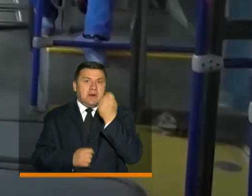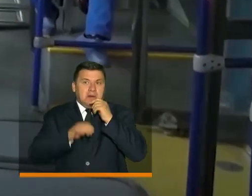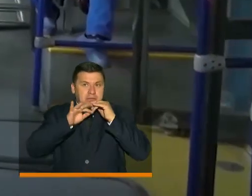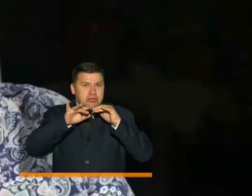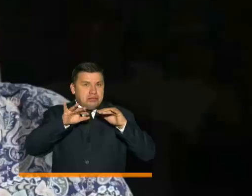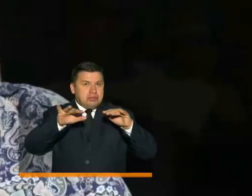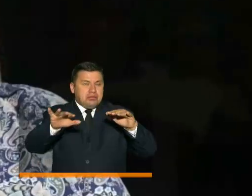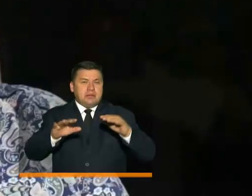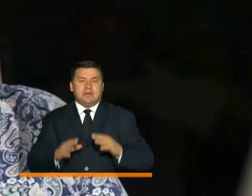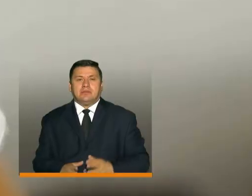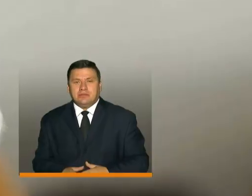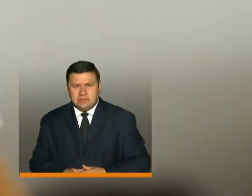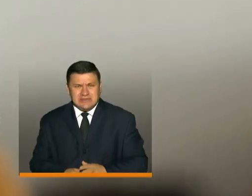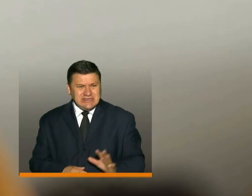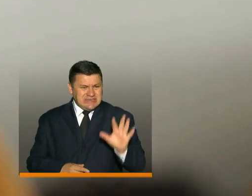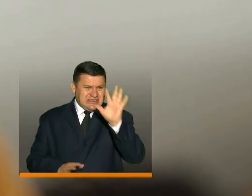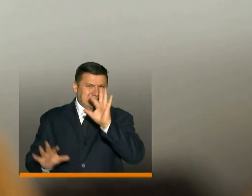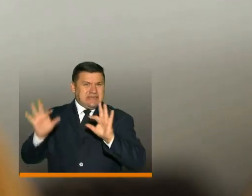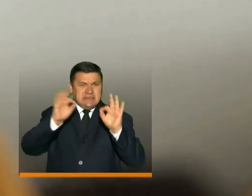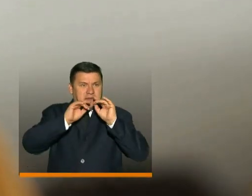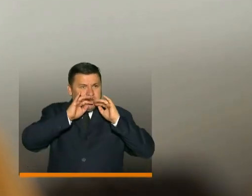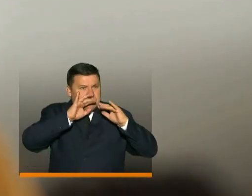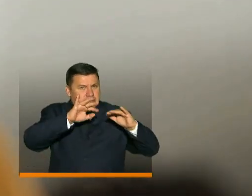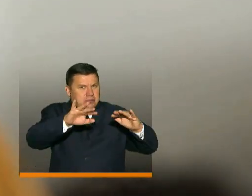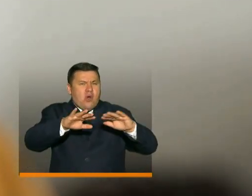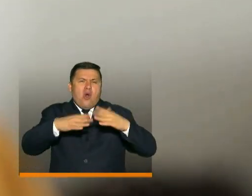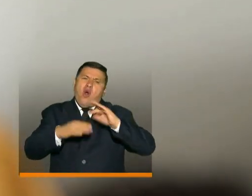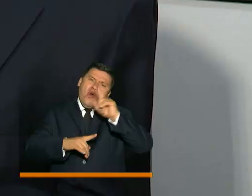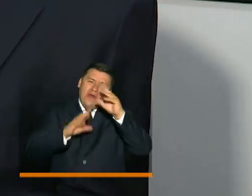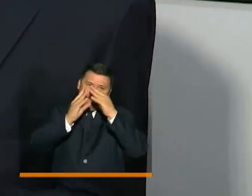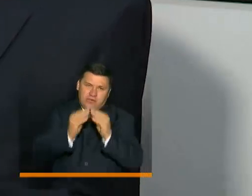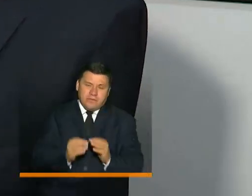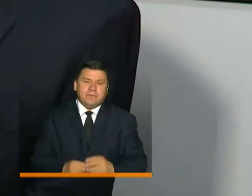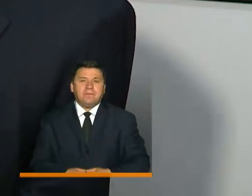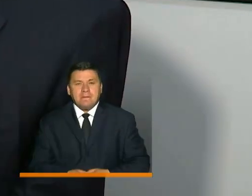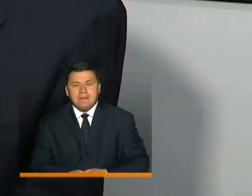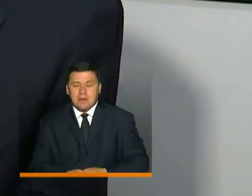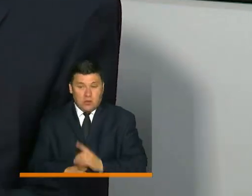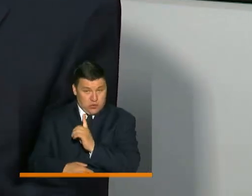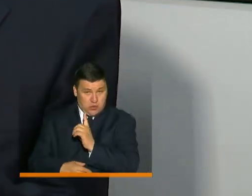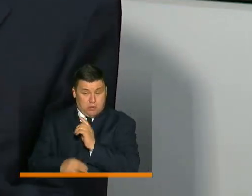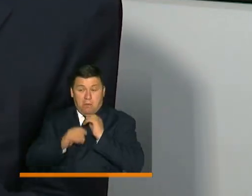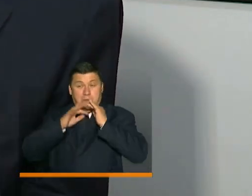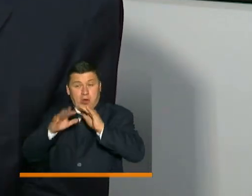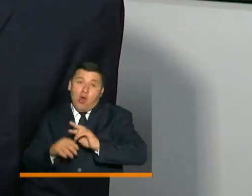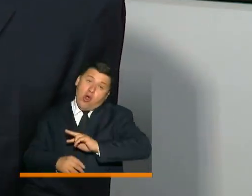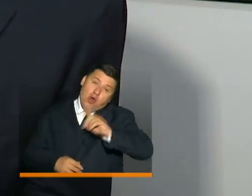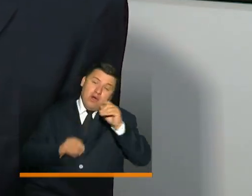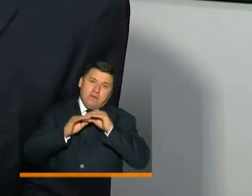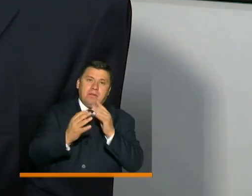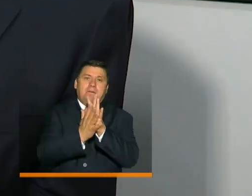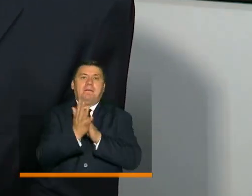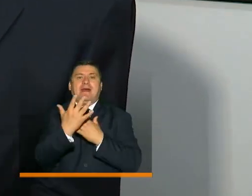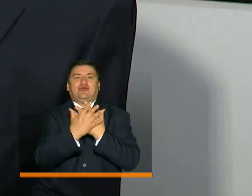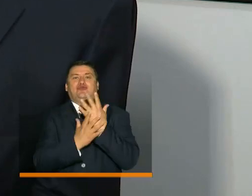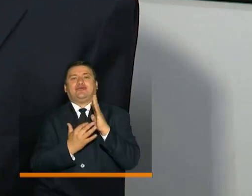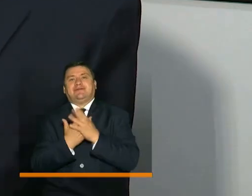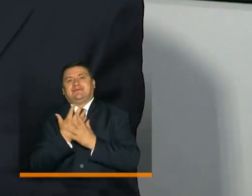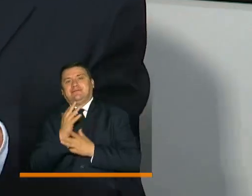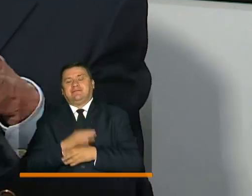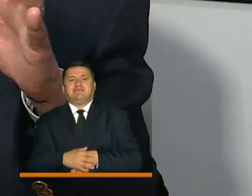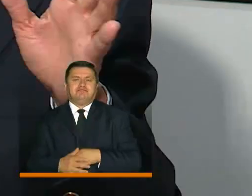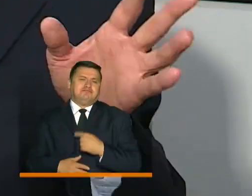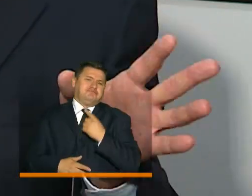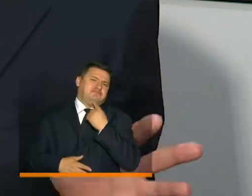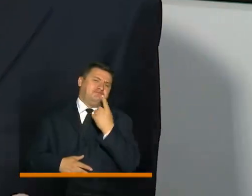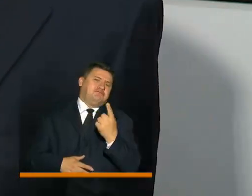el COVID-19. El virus puede propagarse de otras maneras. Pero la otra manera de transmitirse es con las manos. Porque como